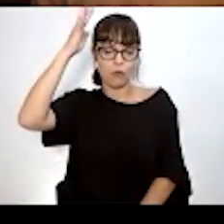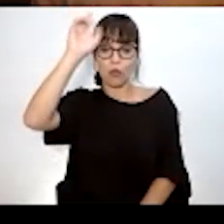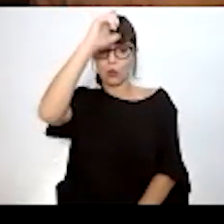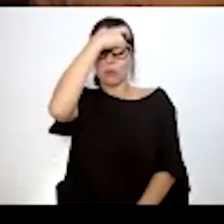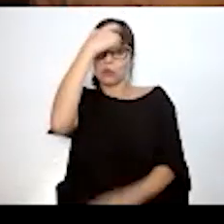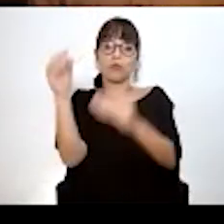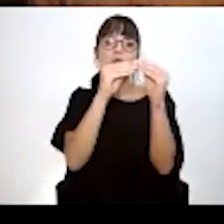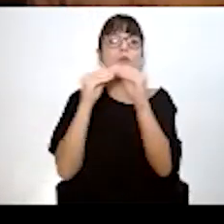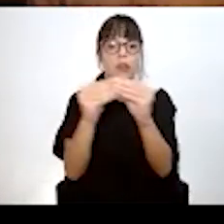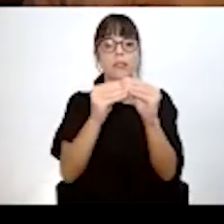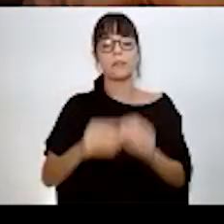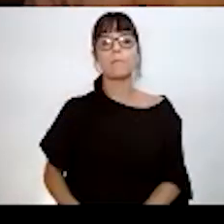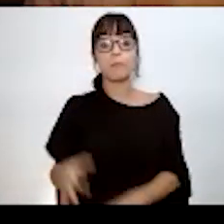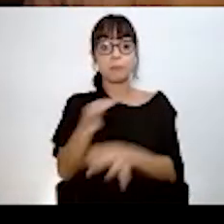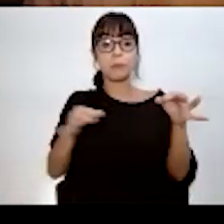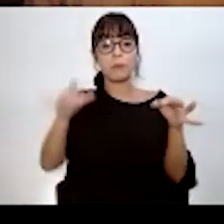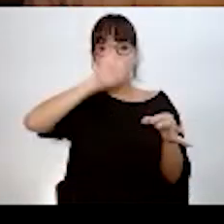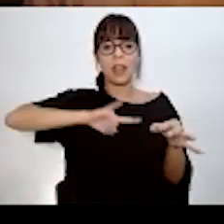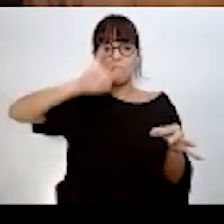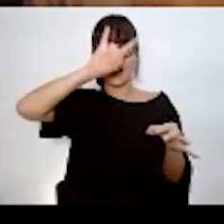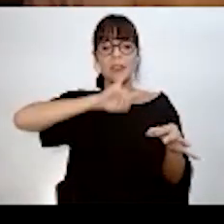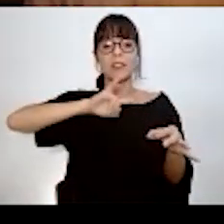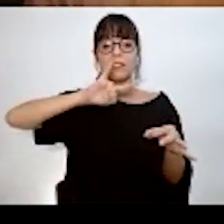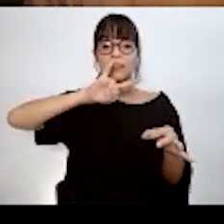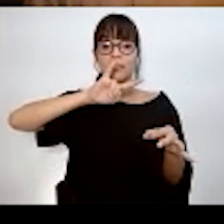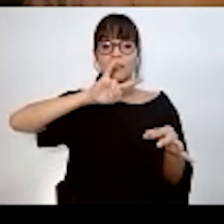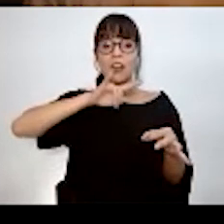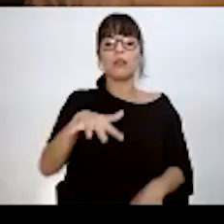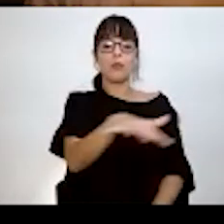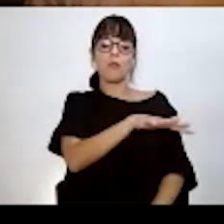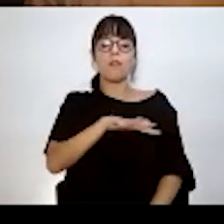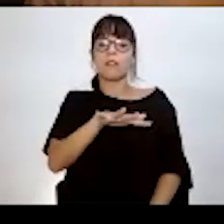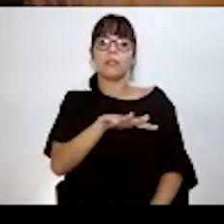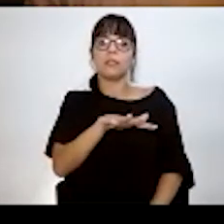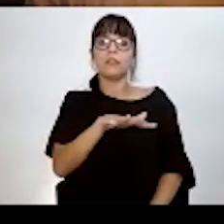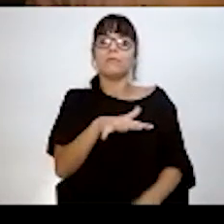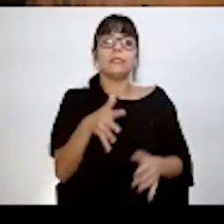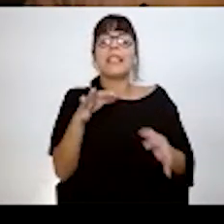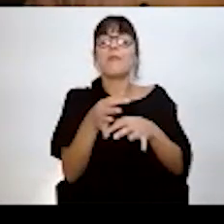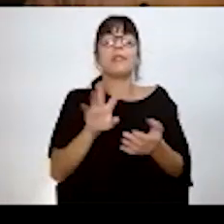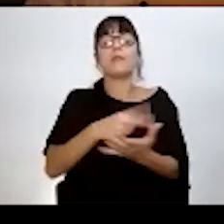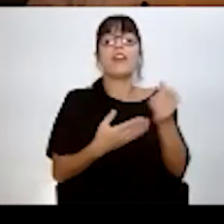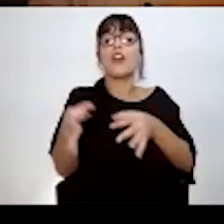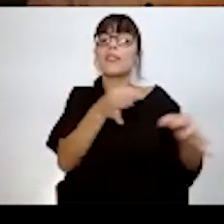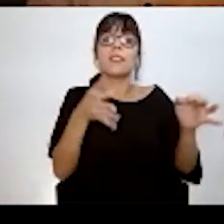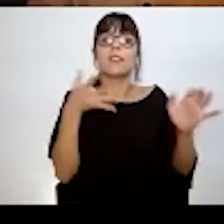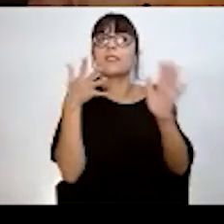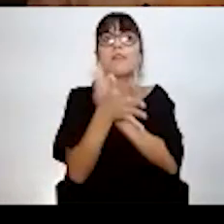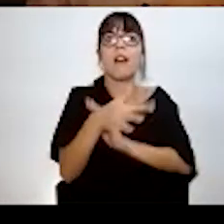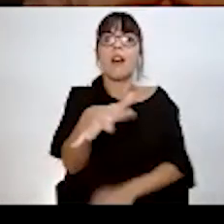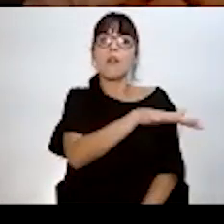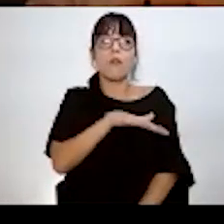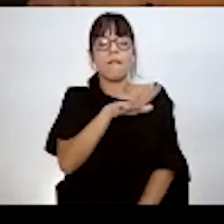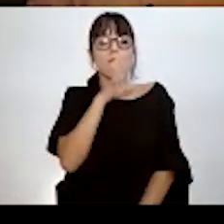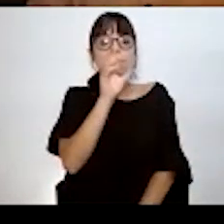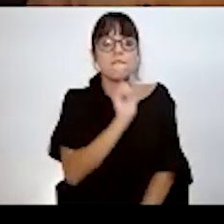elementos míticos, lugares deseados, lugares anhelados, lugares especiales, no solamente